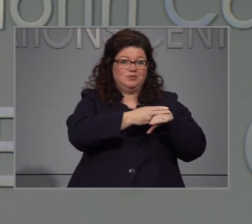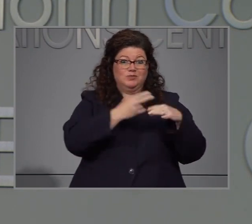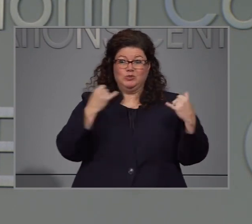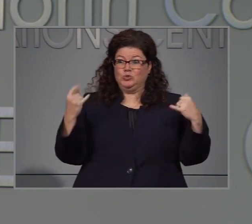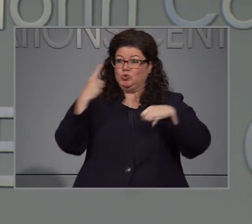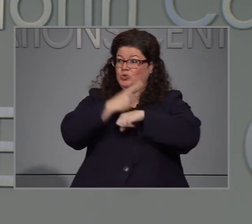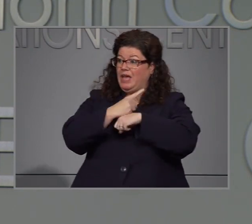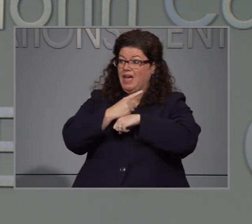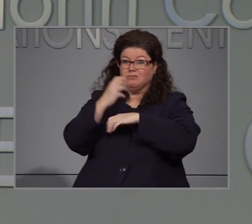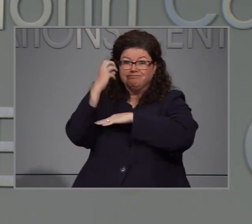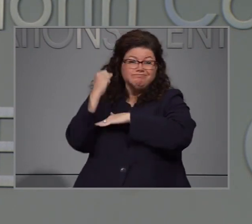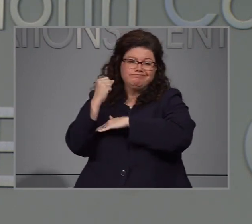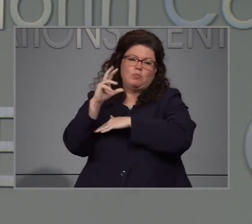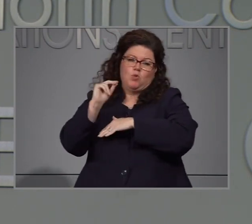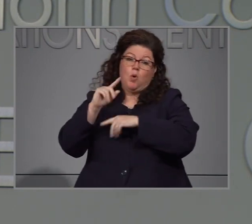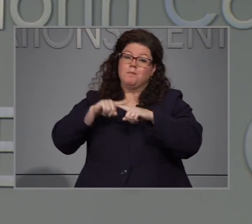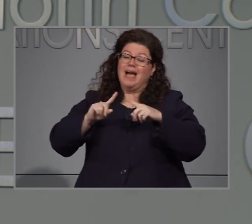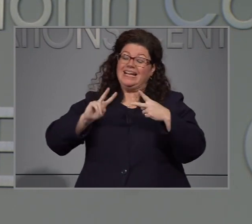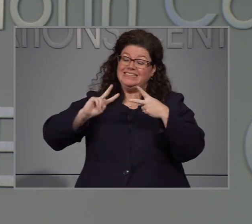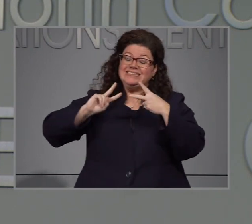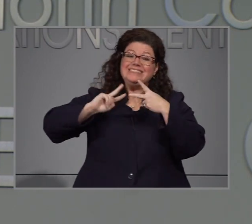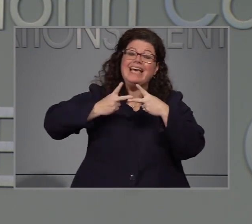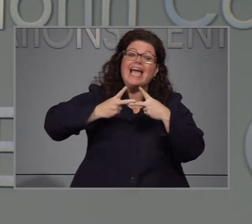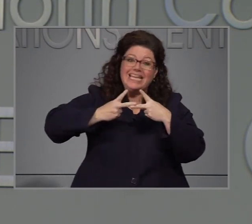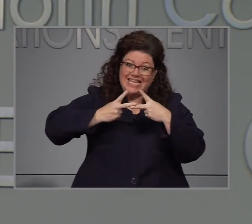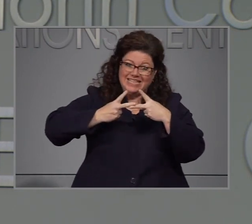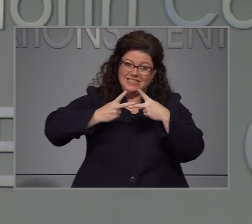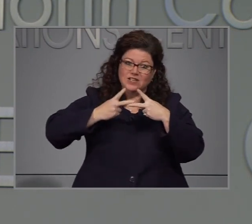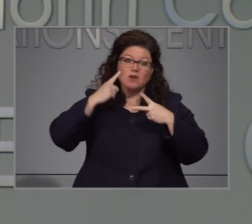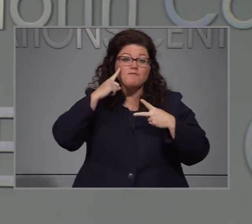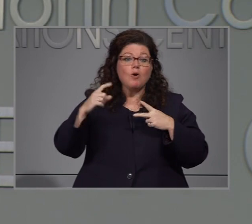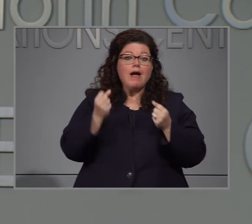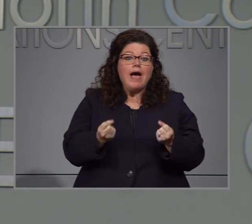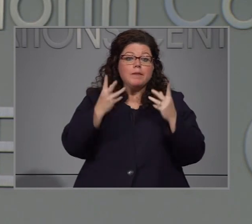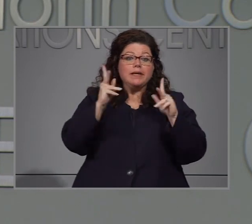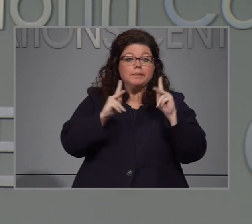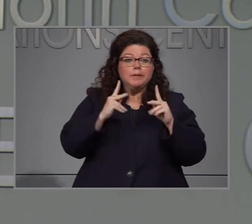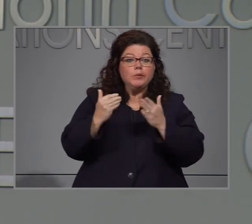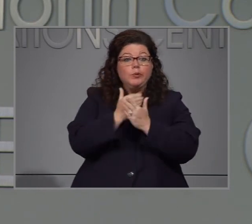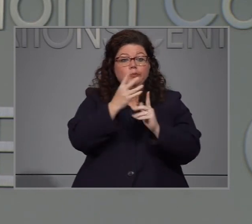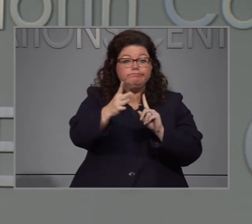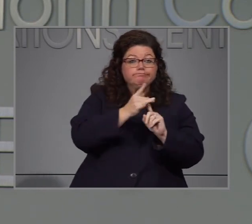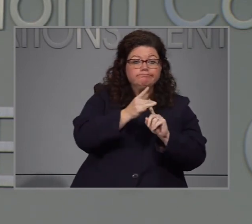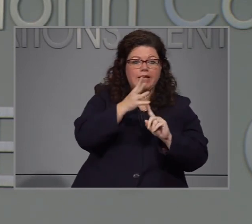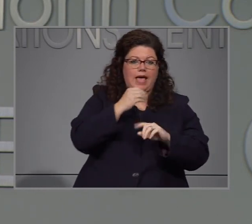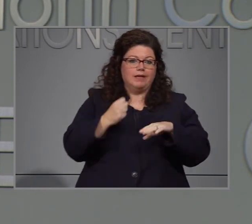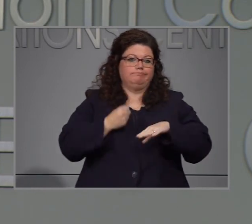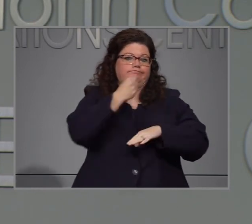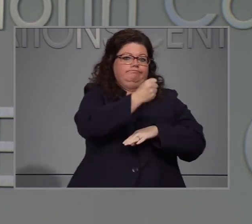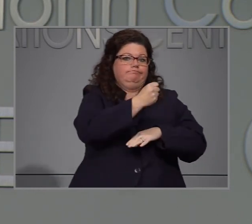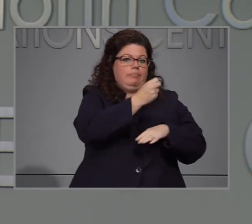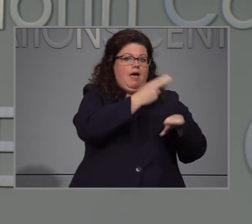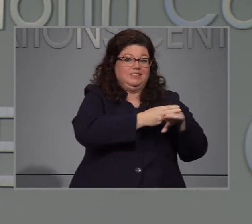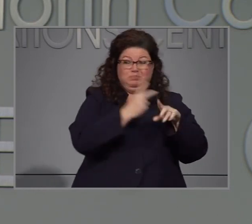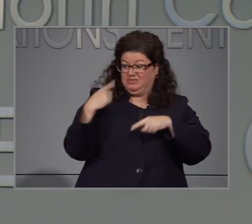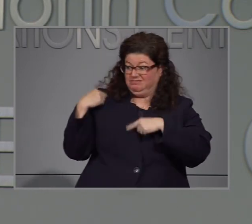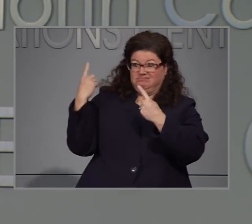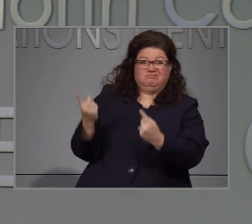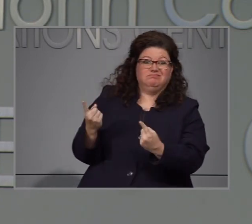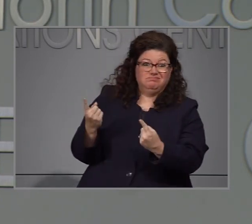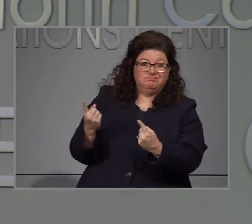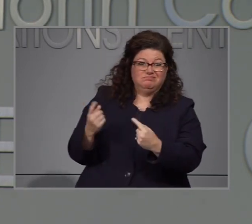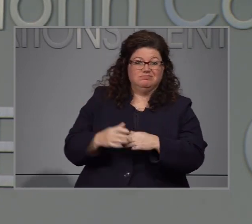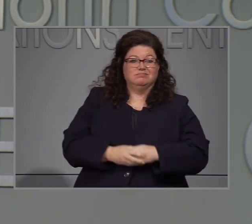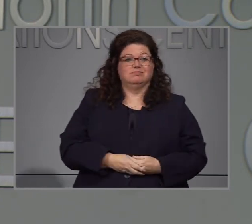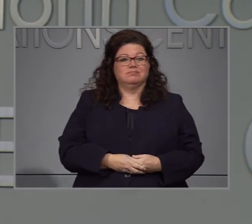hoy es el segundo día más alto en ambas categorías desde que comenzó la pandemia.